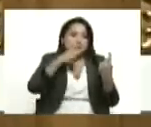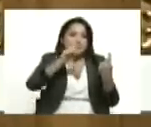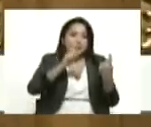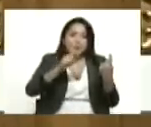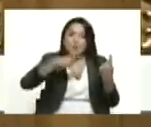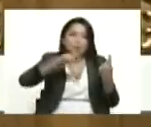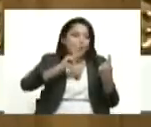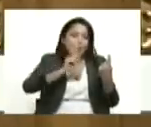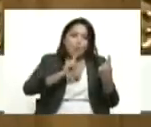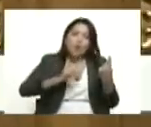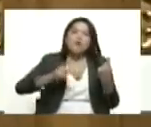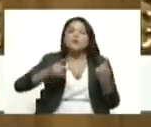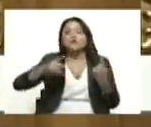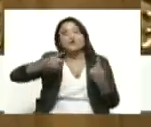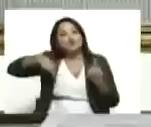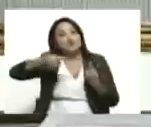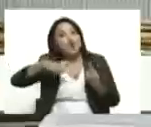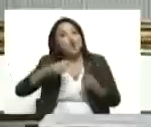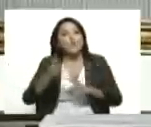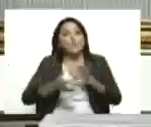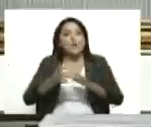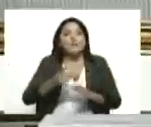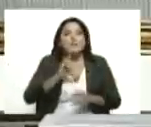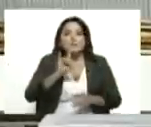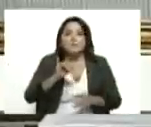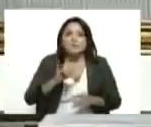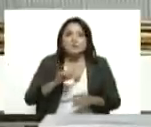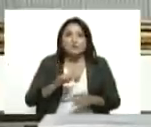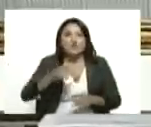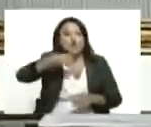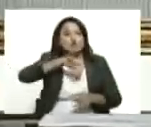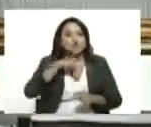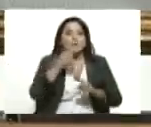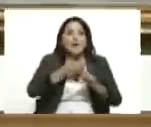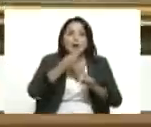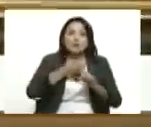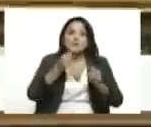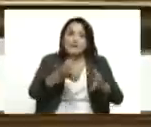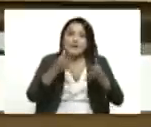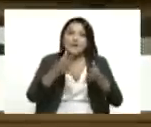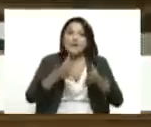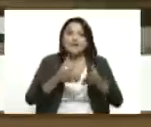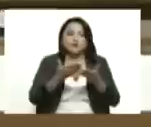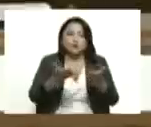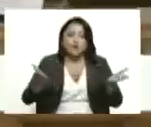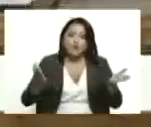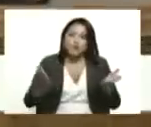la vamos a ganar todos juntos y todas.